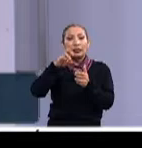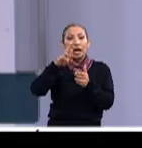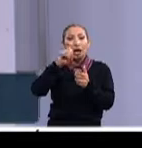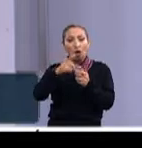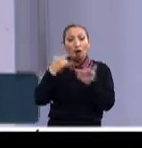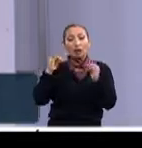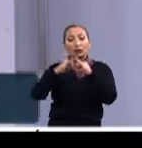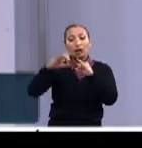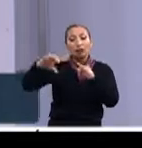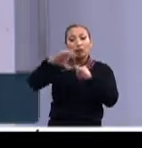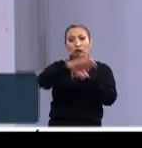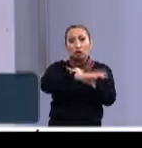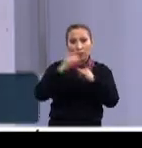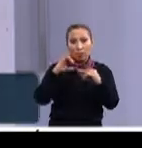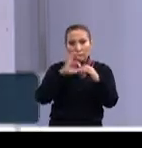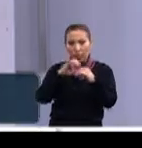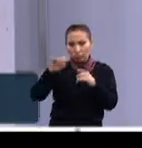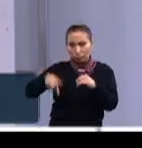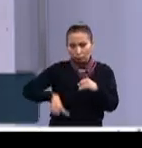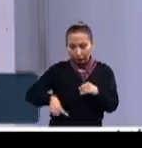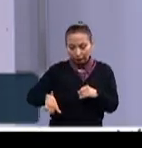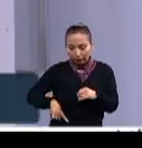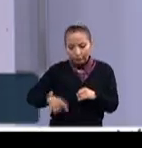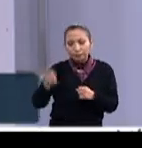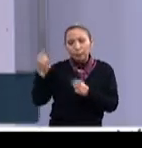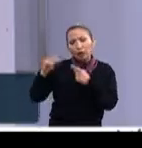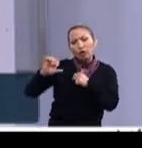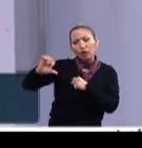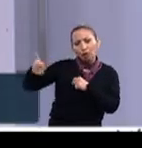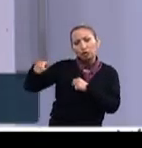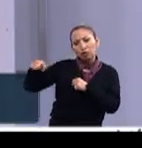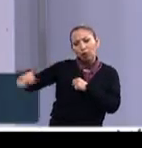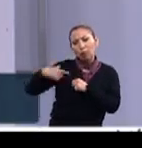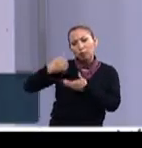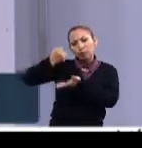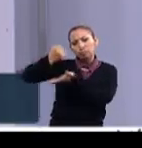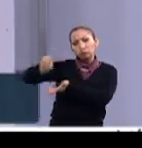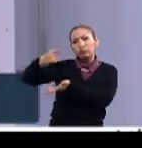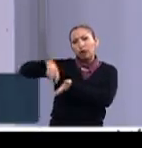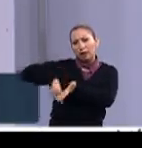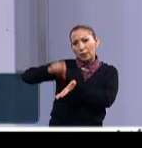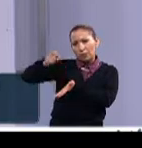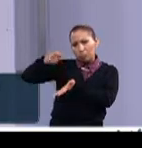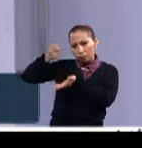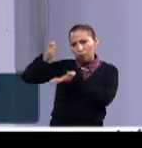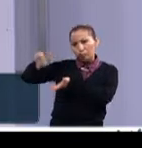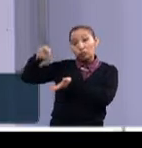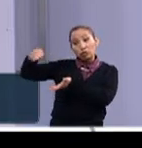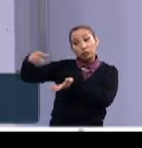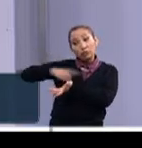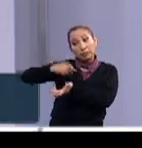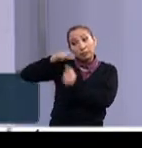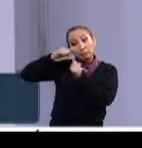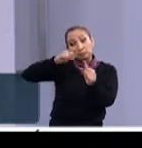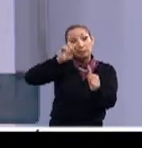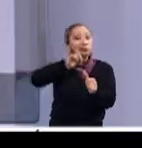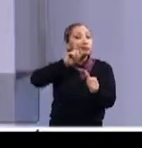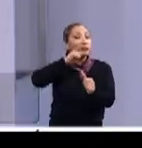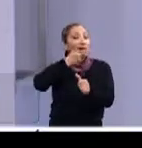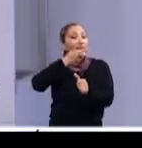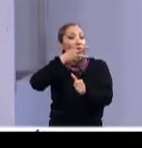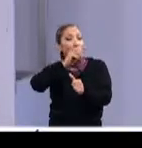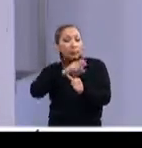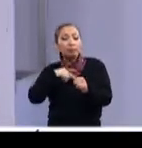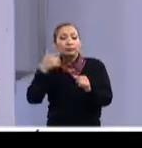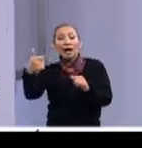las instituciones dependientes del Estado, asimismo aquellas que de alguna u otra manera reciben recursos. Entonces, cada una de las escuelas